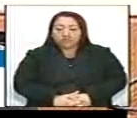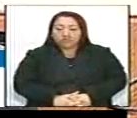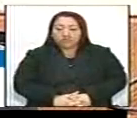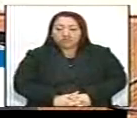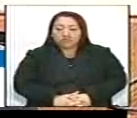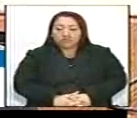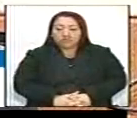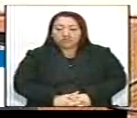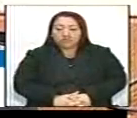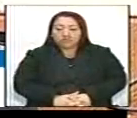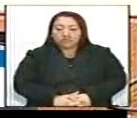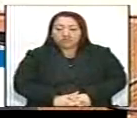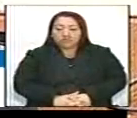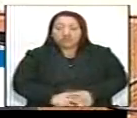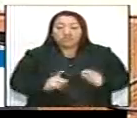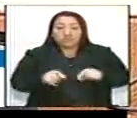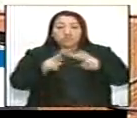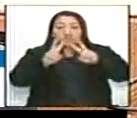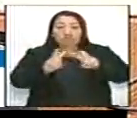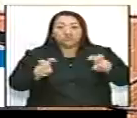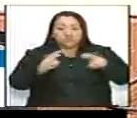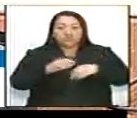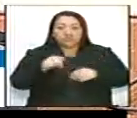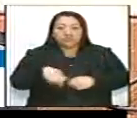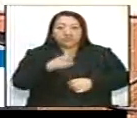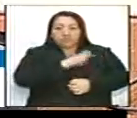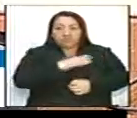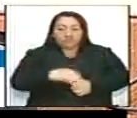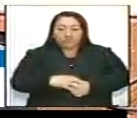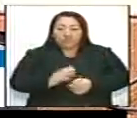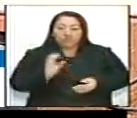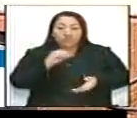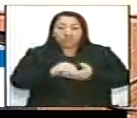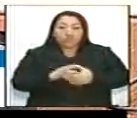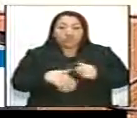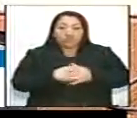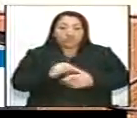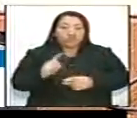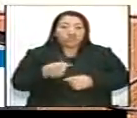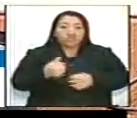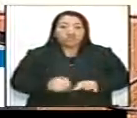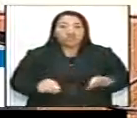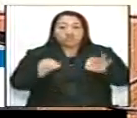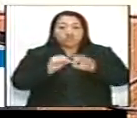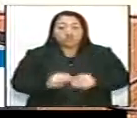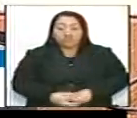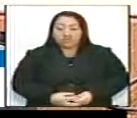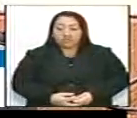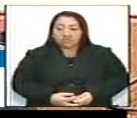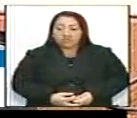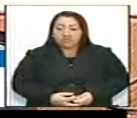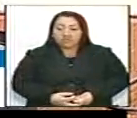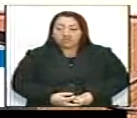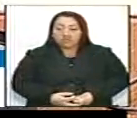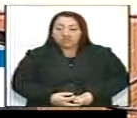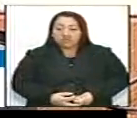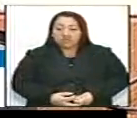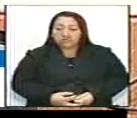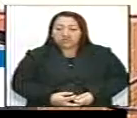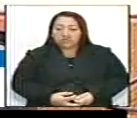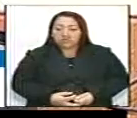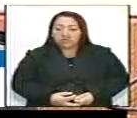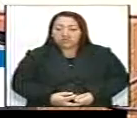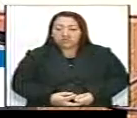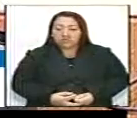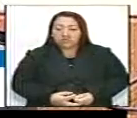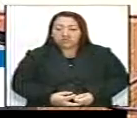exploran a iniciativa del presente gobierno, que coloca como una prioridad el tema de la